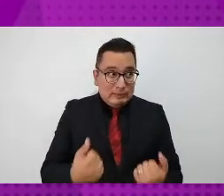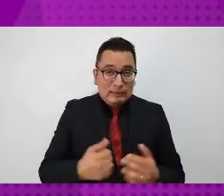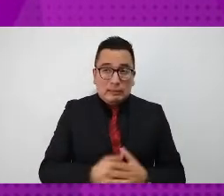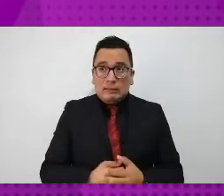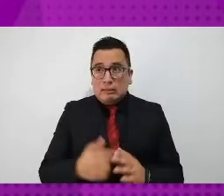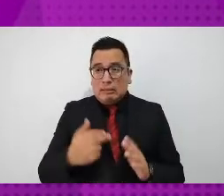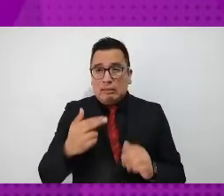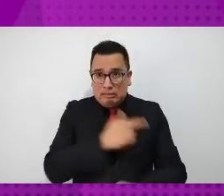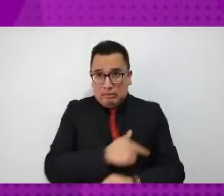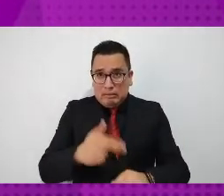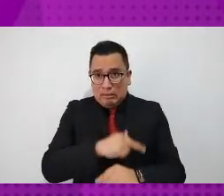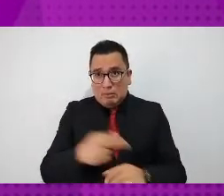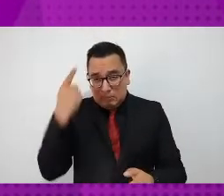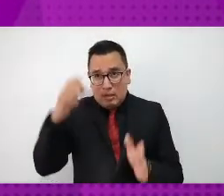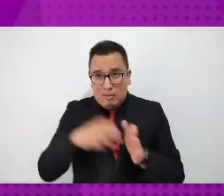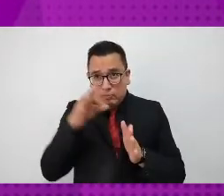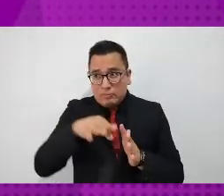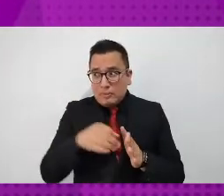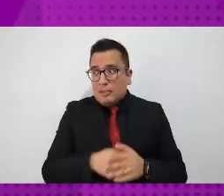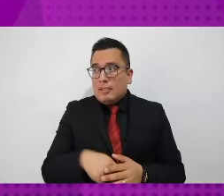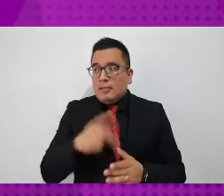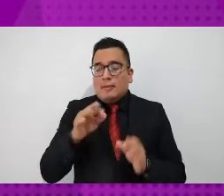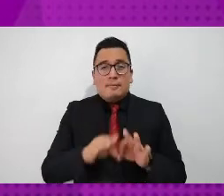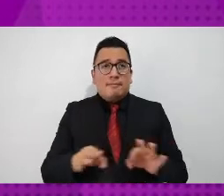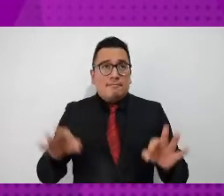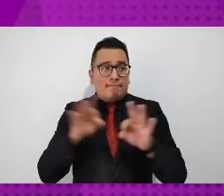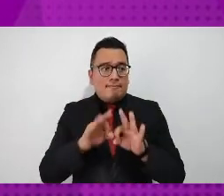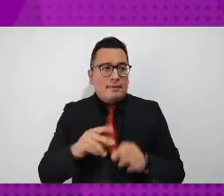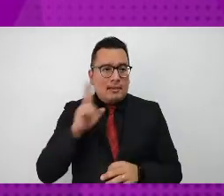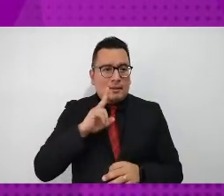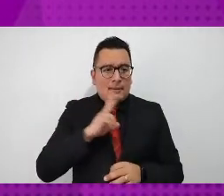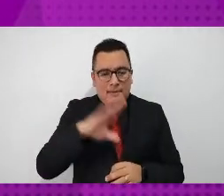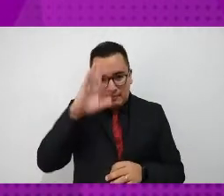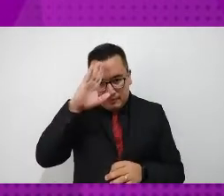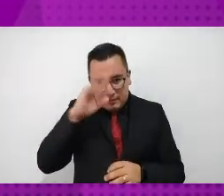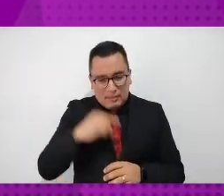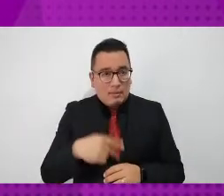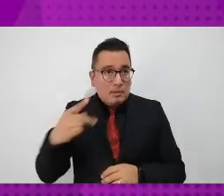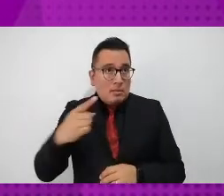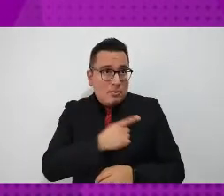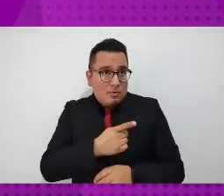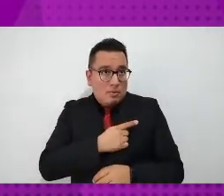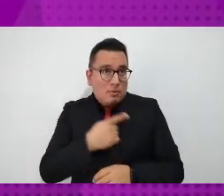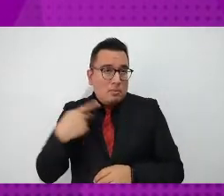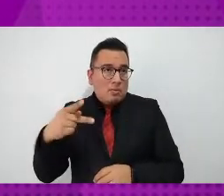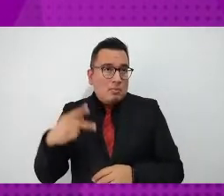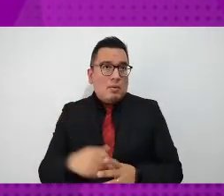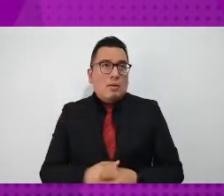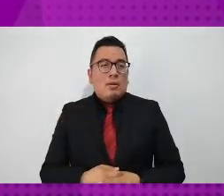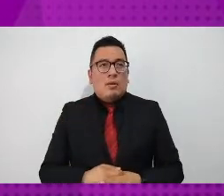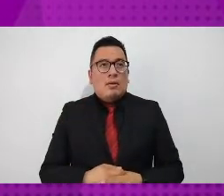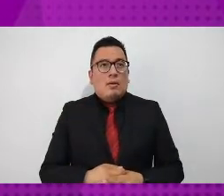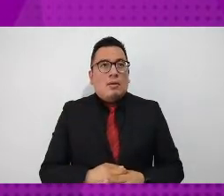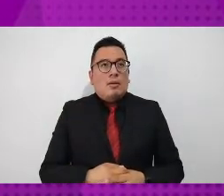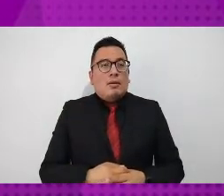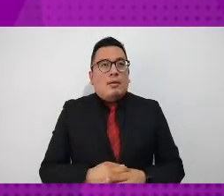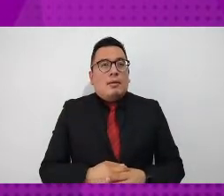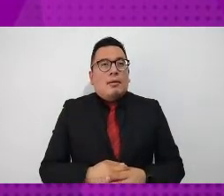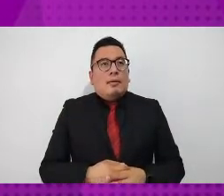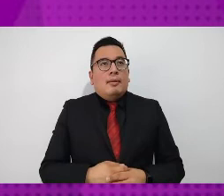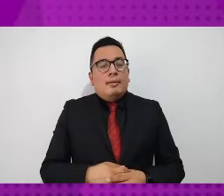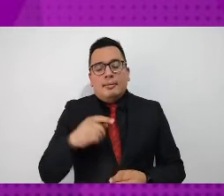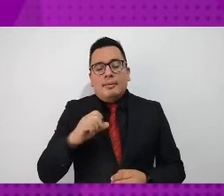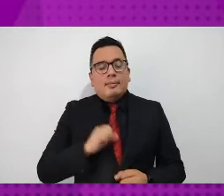proceso electoral sin la importancia sin la autonomía de los organismos electorales locales en